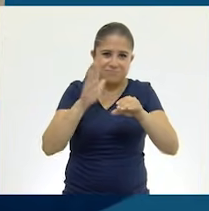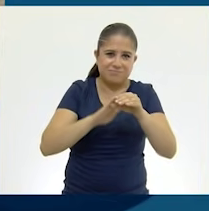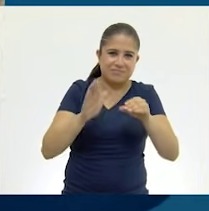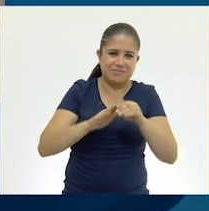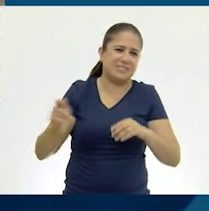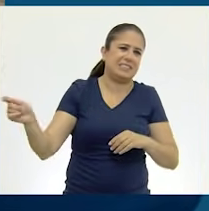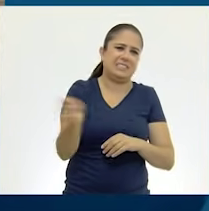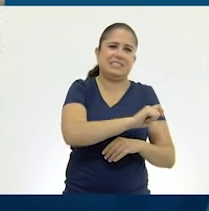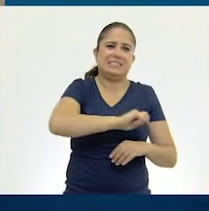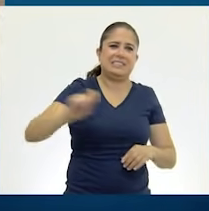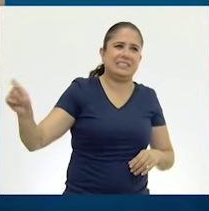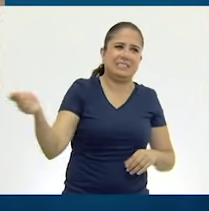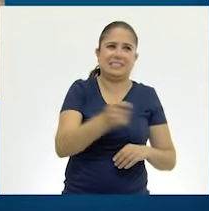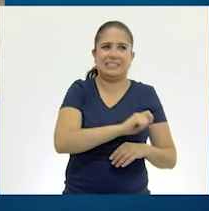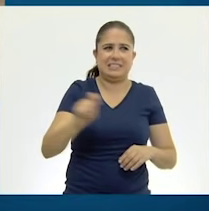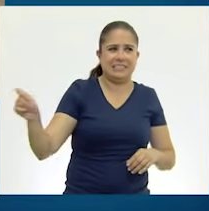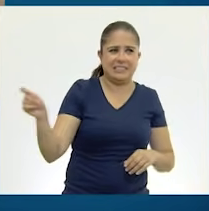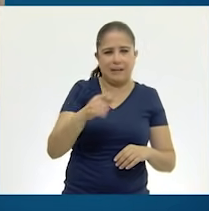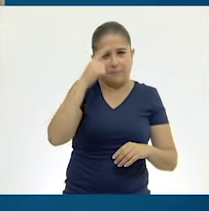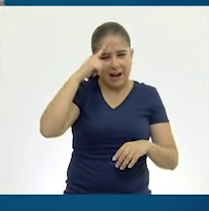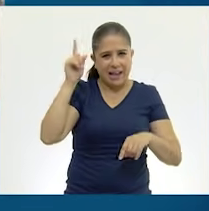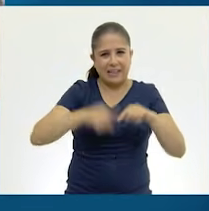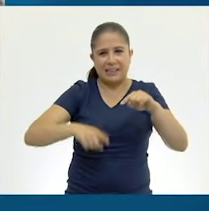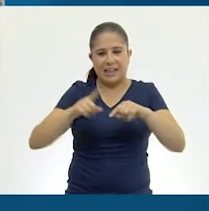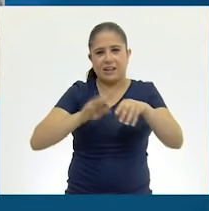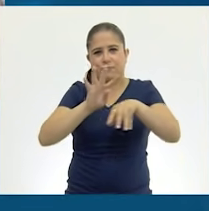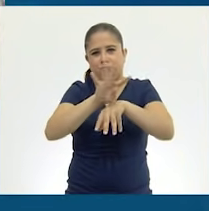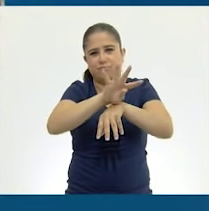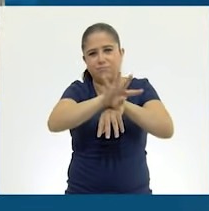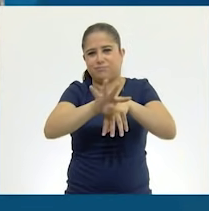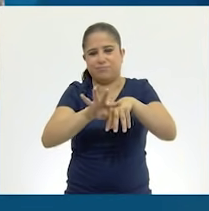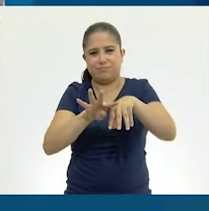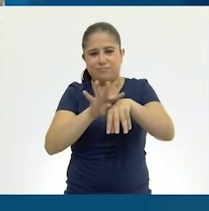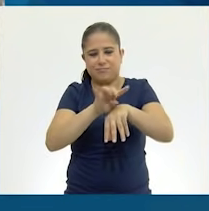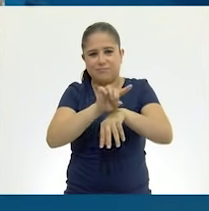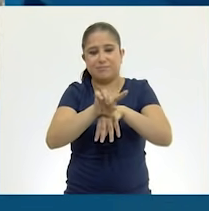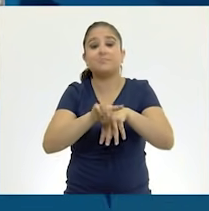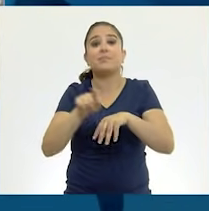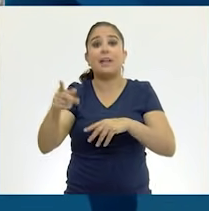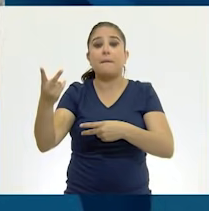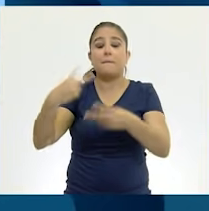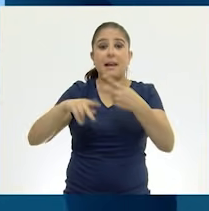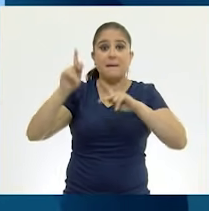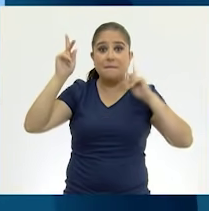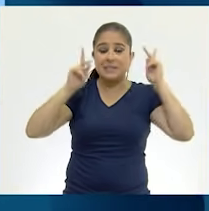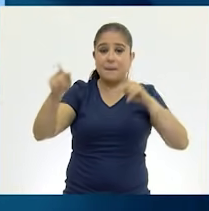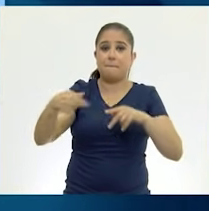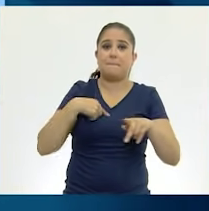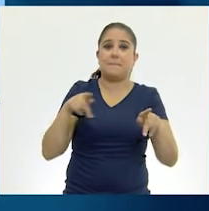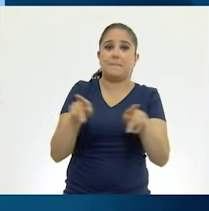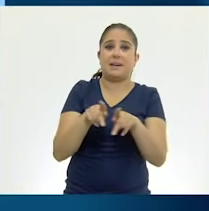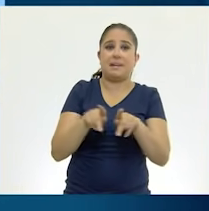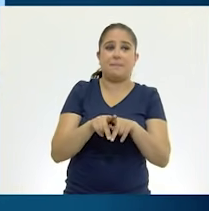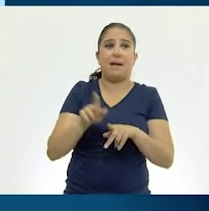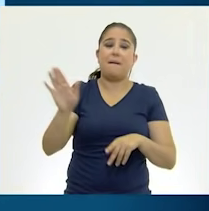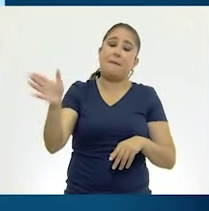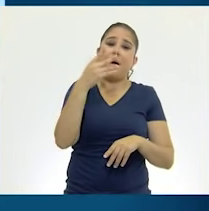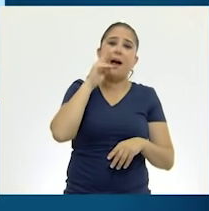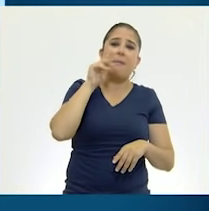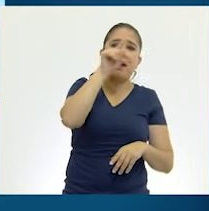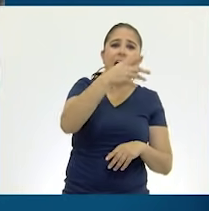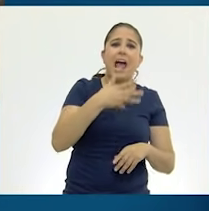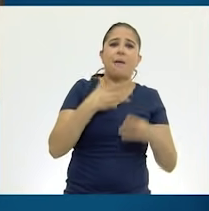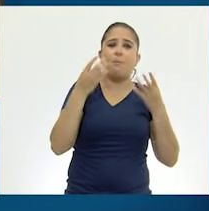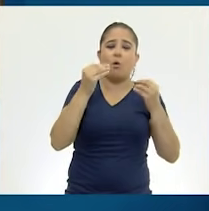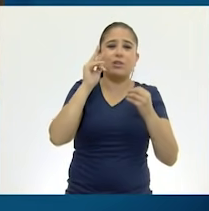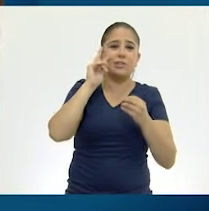así, Aníbal. Mi prima Karina, que es paypay, me viene a visitar seguido. Aníbal, vamos para allá porque hay